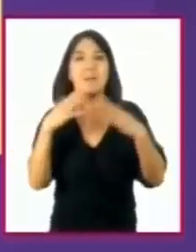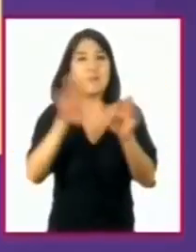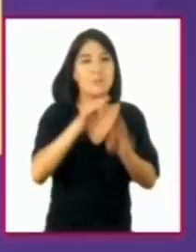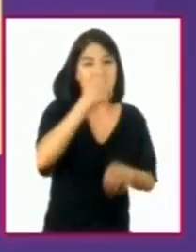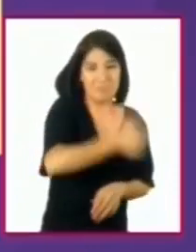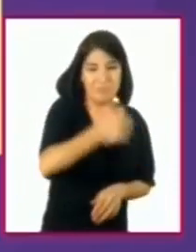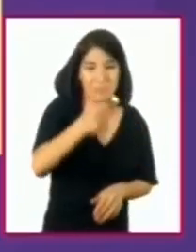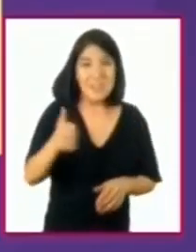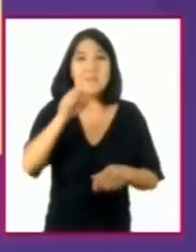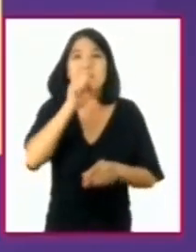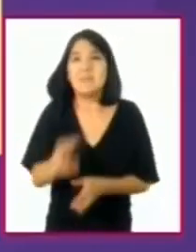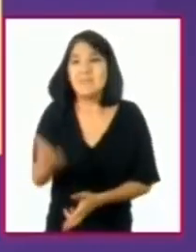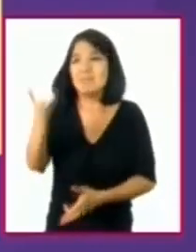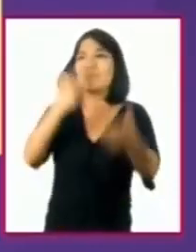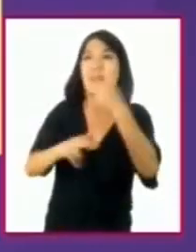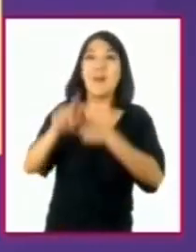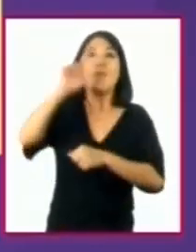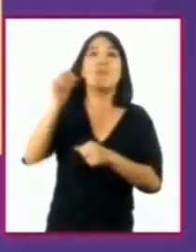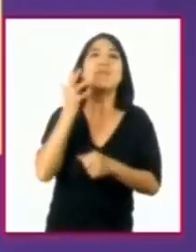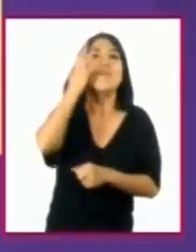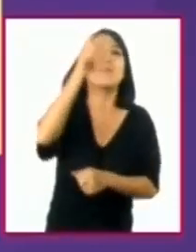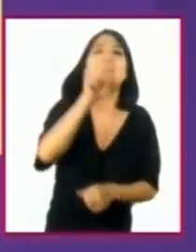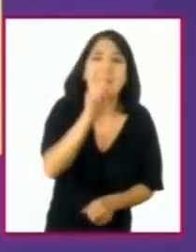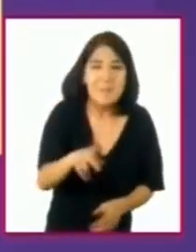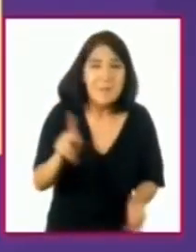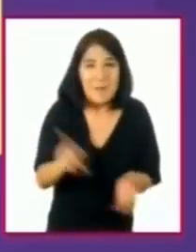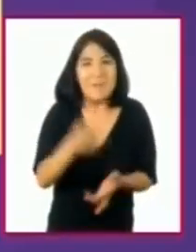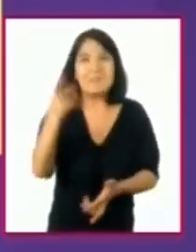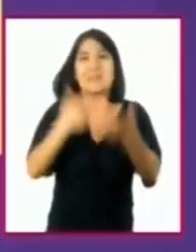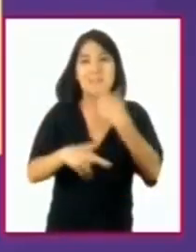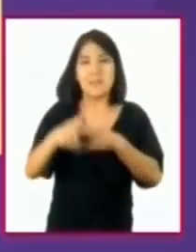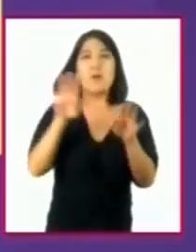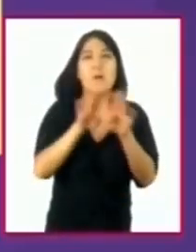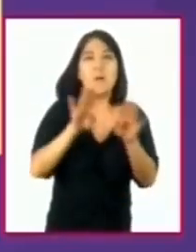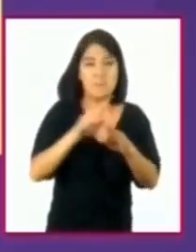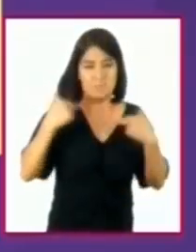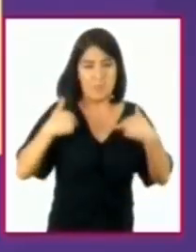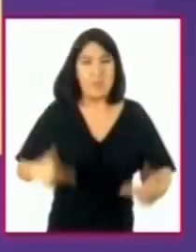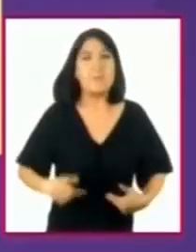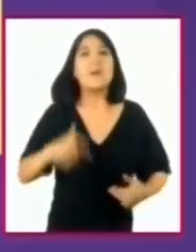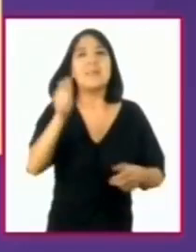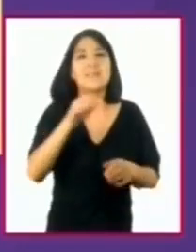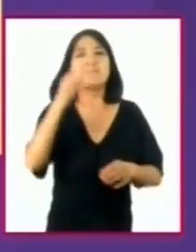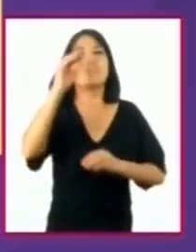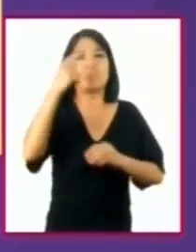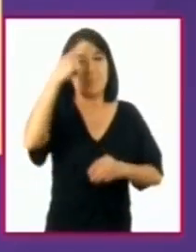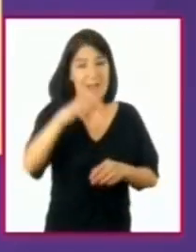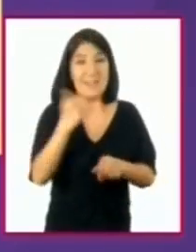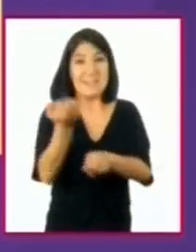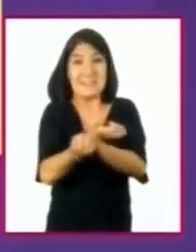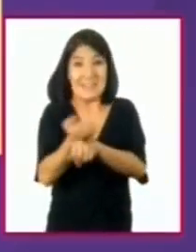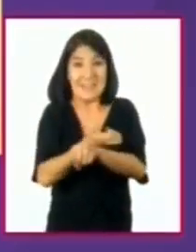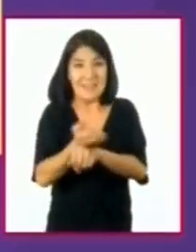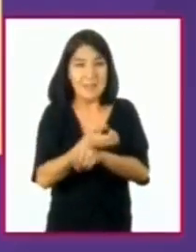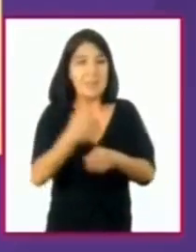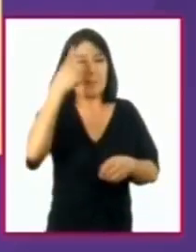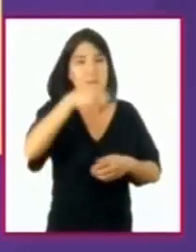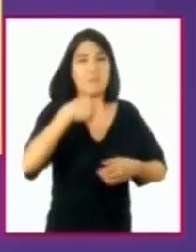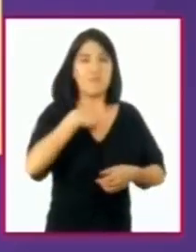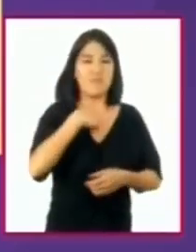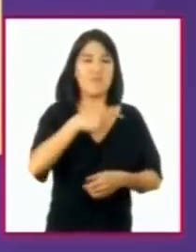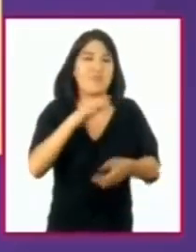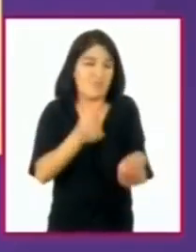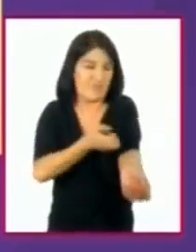se repetirían en el futuro. La misión de los humanos consistía en alimentar con sangre a los dioses para que